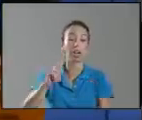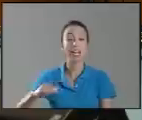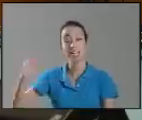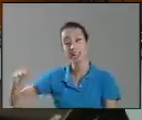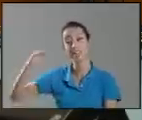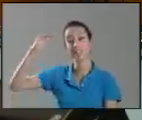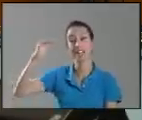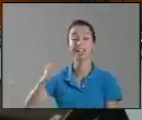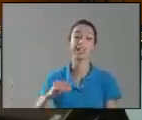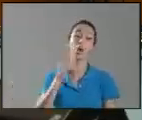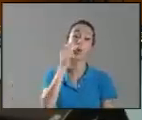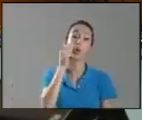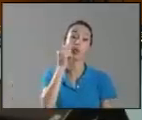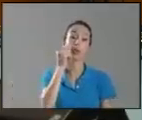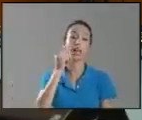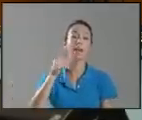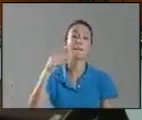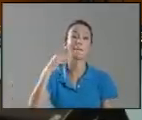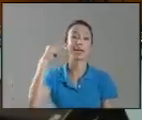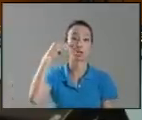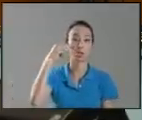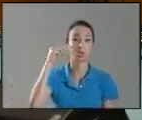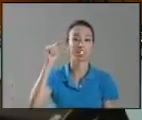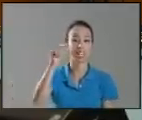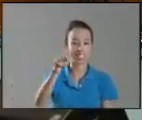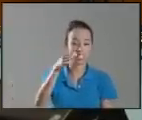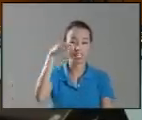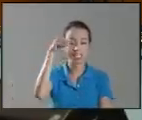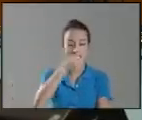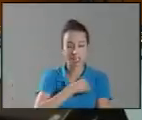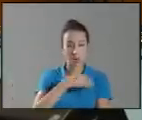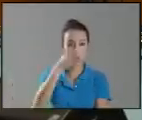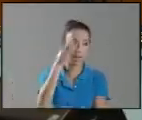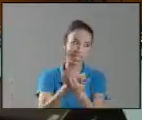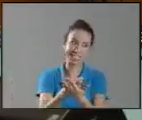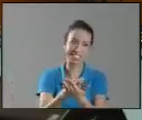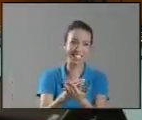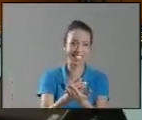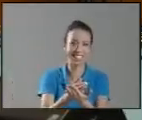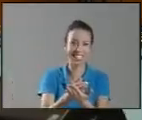que dice que tenemos que llegar a la condición de un hombre maduro.